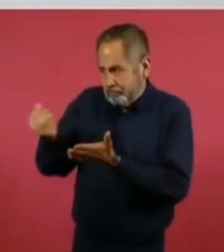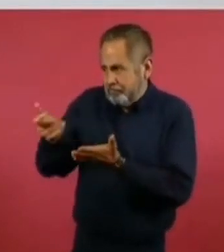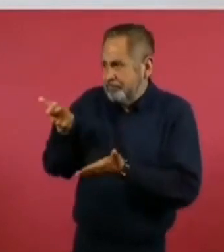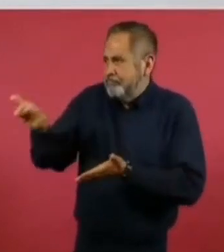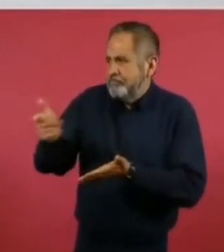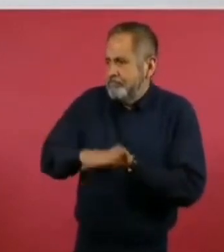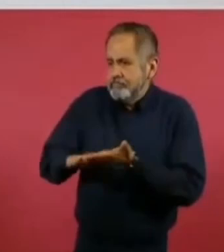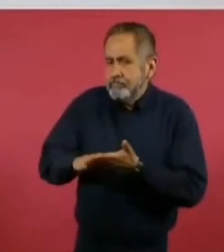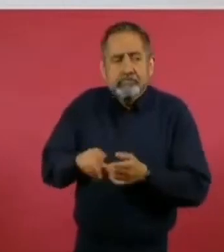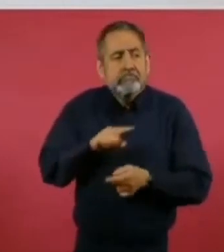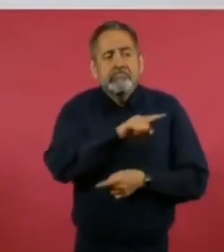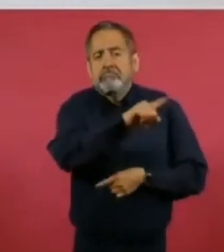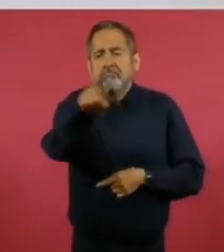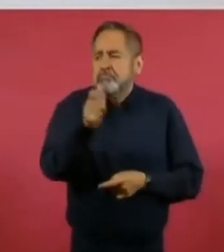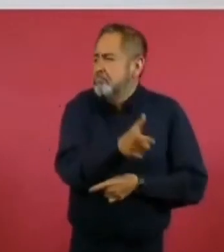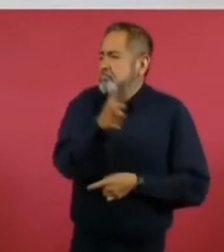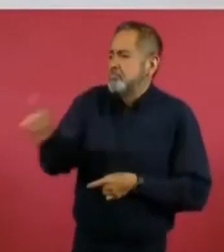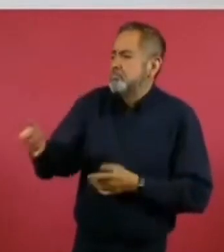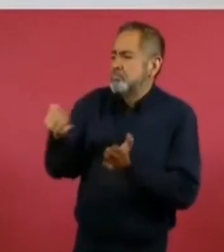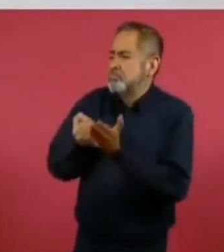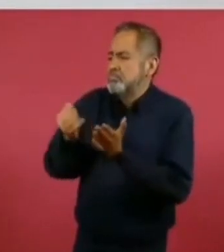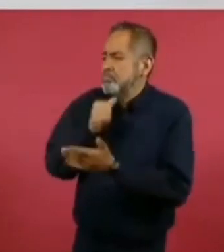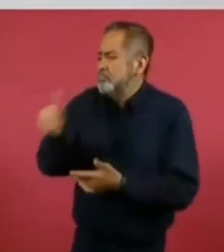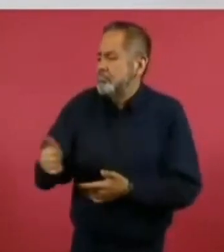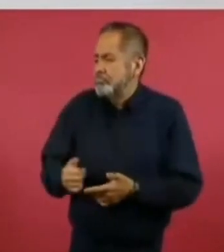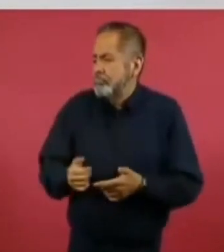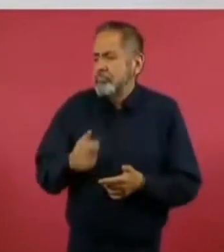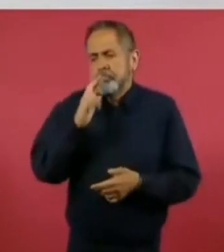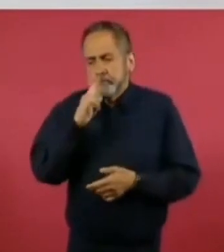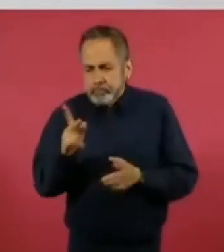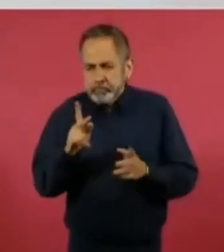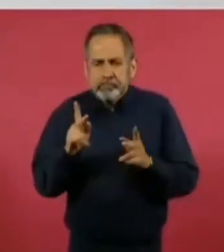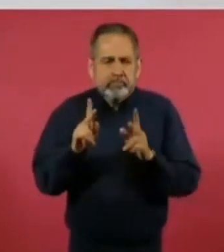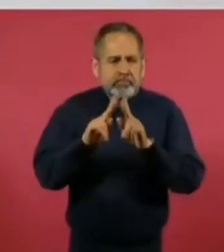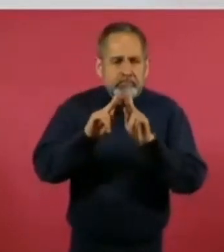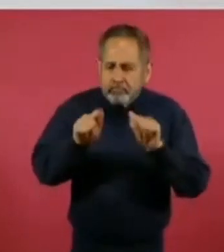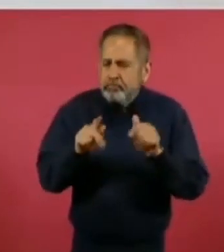van a pagar, no va a recaudar nada.